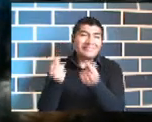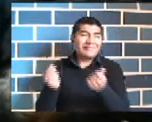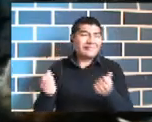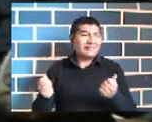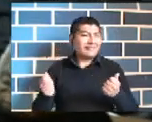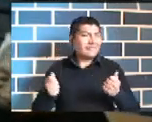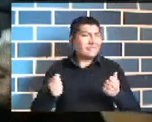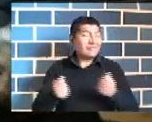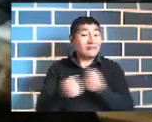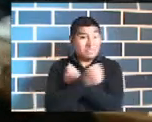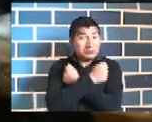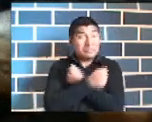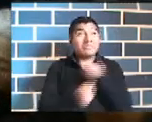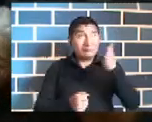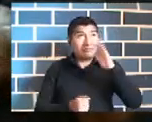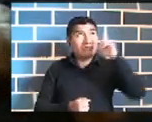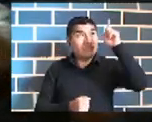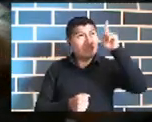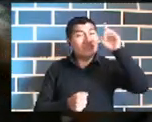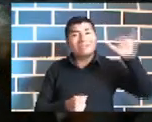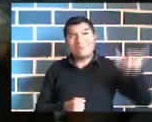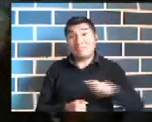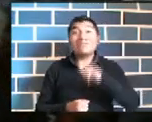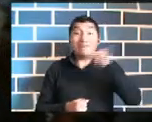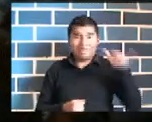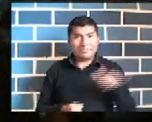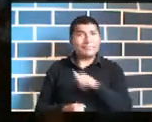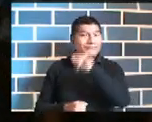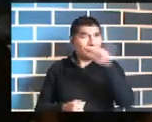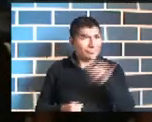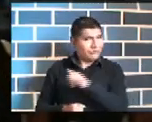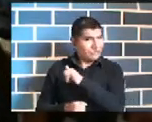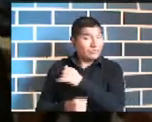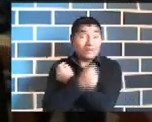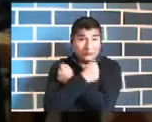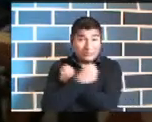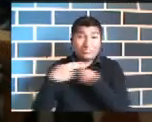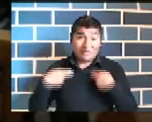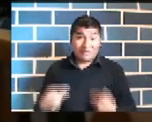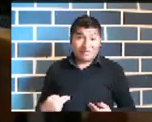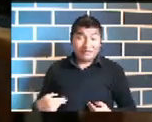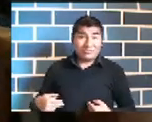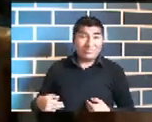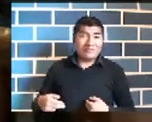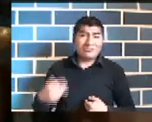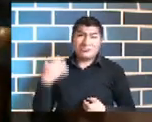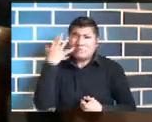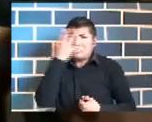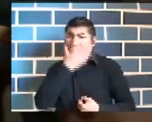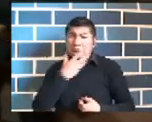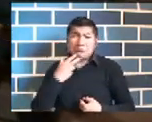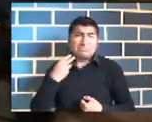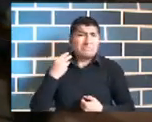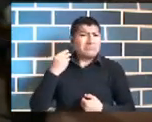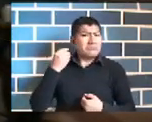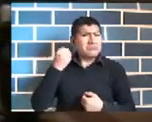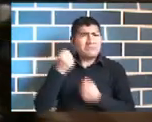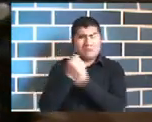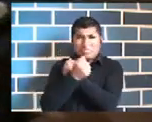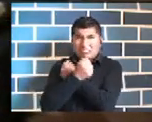amor divino es eterno. El amor humano, incluso siendo bello, es hermoso el amor